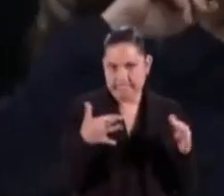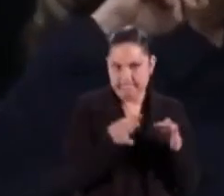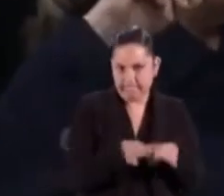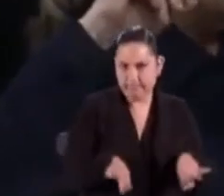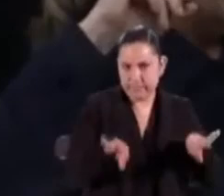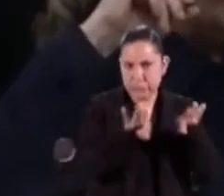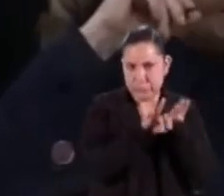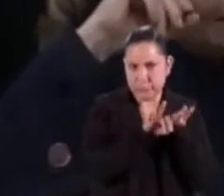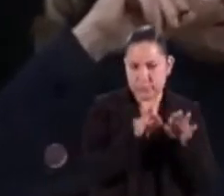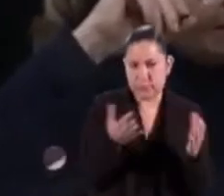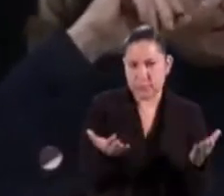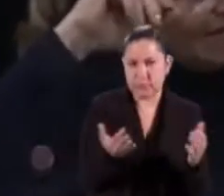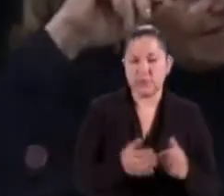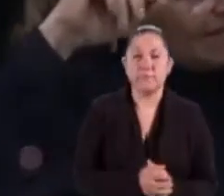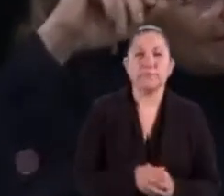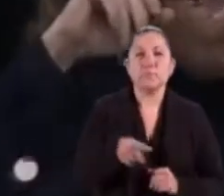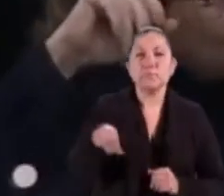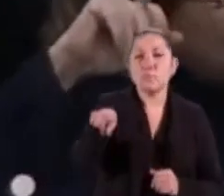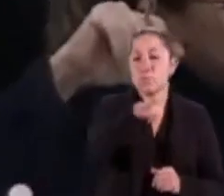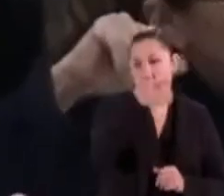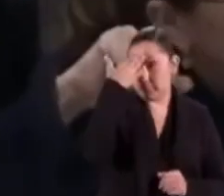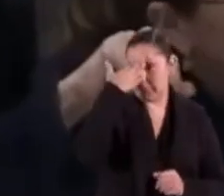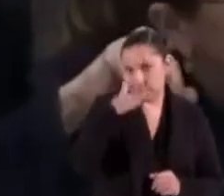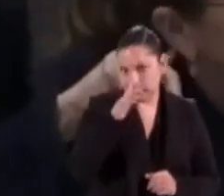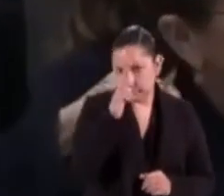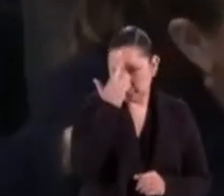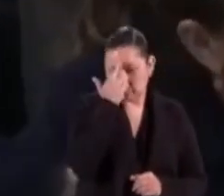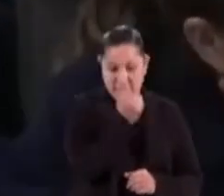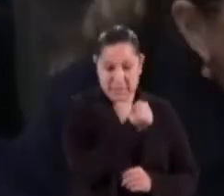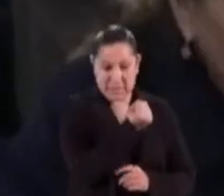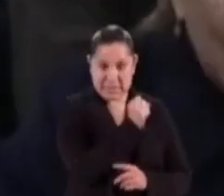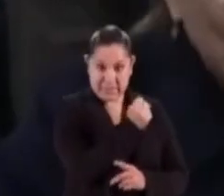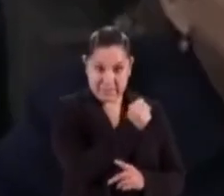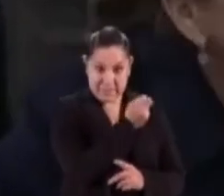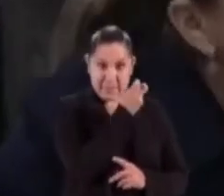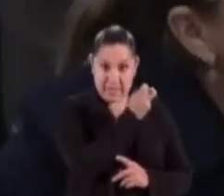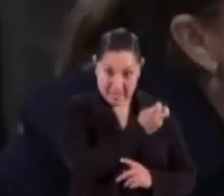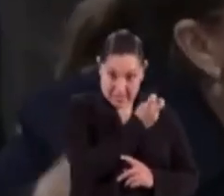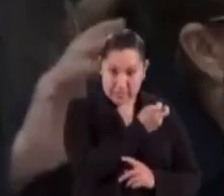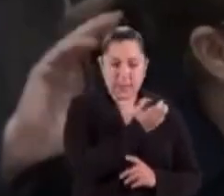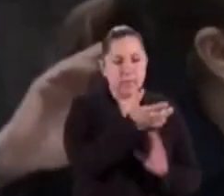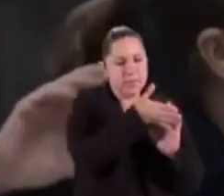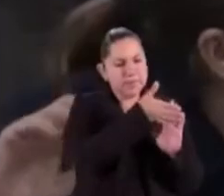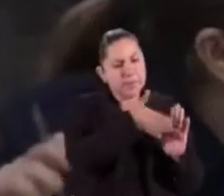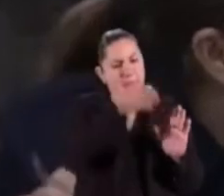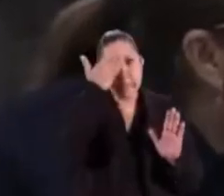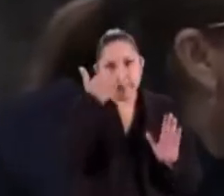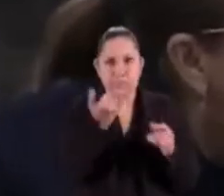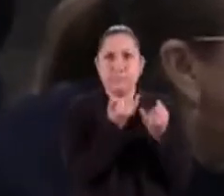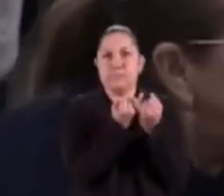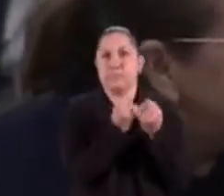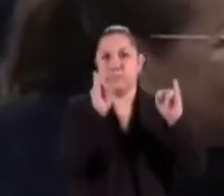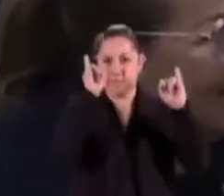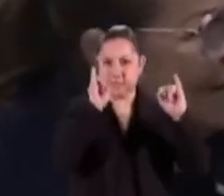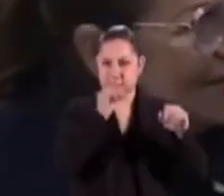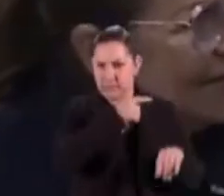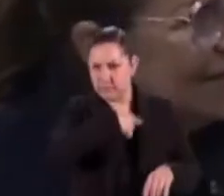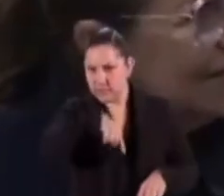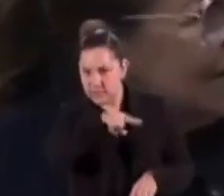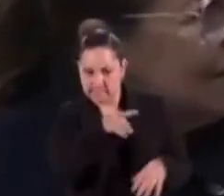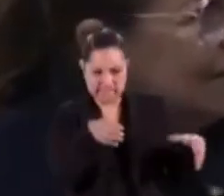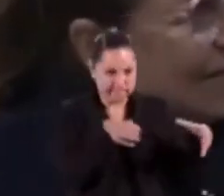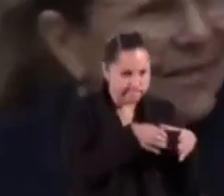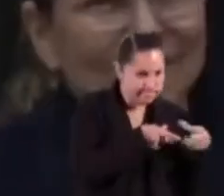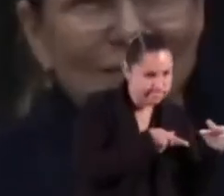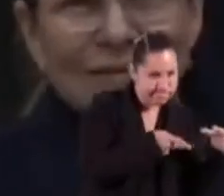Como deben recordar, en septiembre se dio inicio al movimiento de independencia. Hombres y